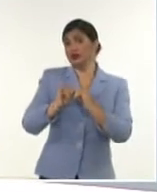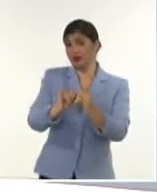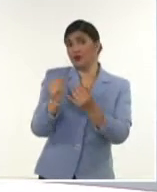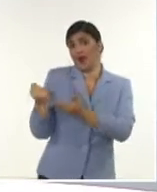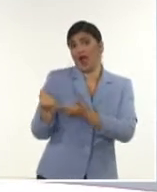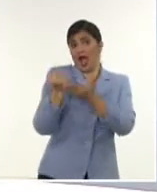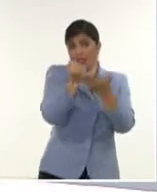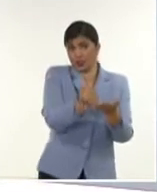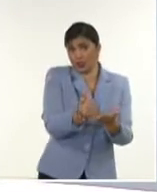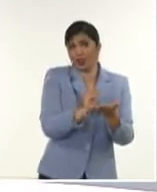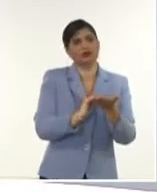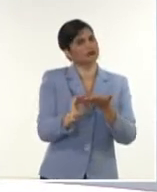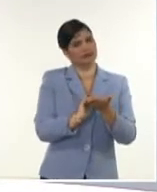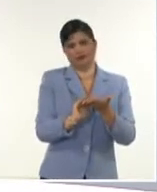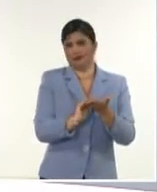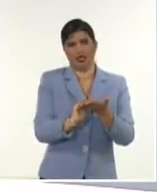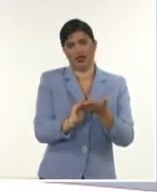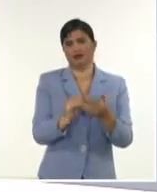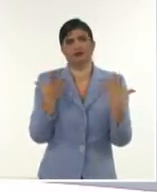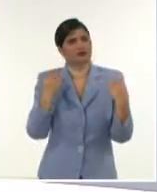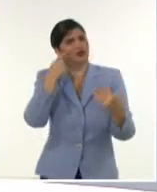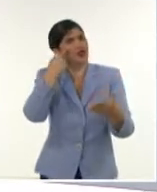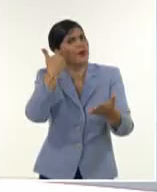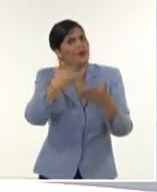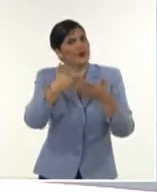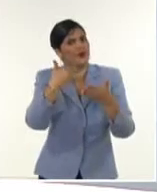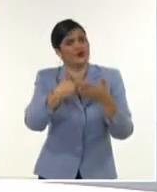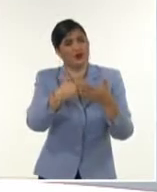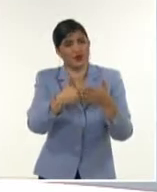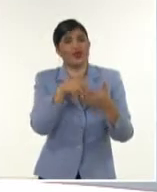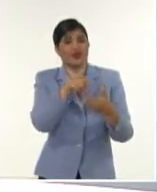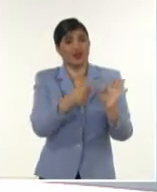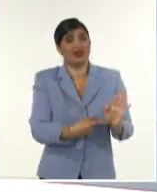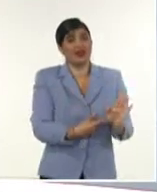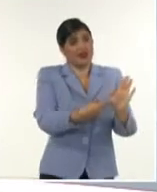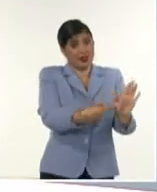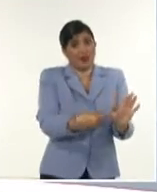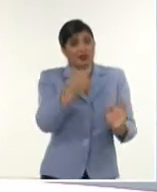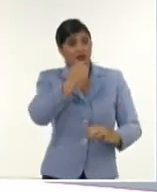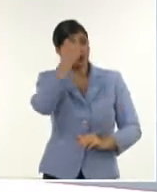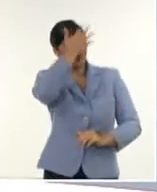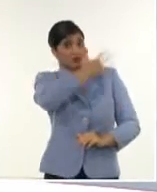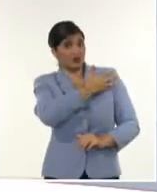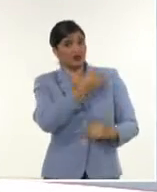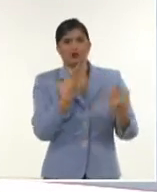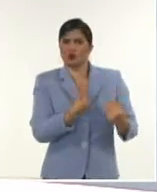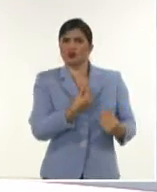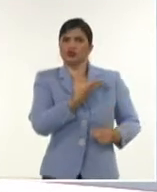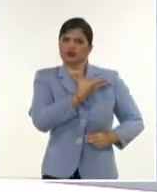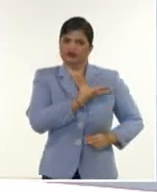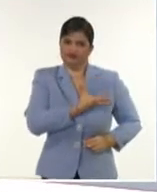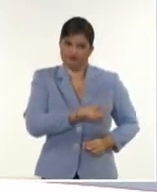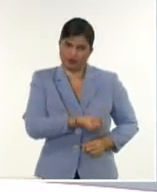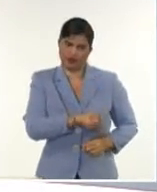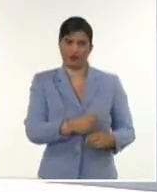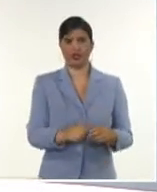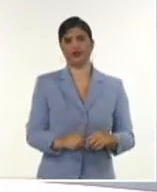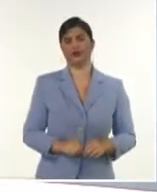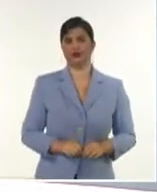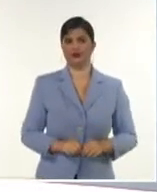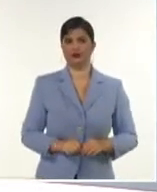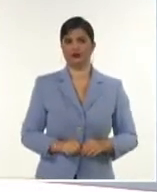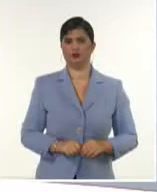que existen pruebas irrefutables de crímenes de guerra a pedir, como Estados Unidos, investigaciones imparciales cuando